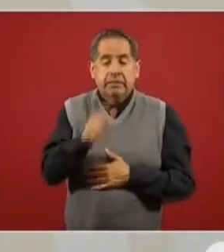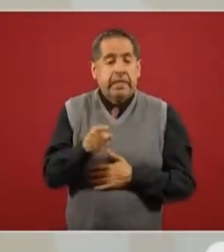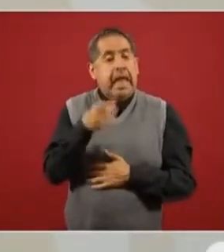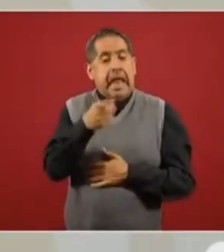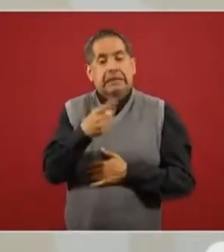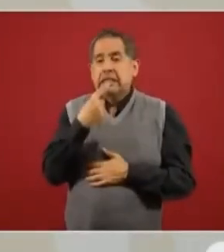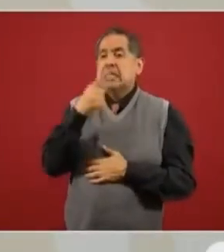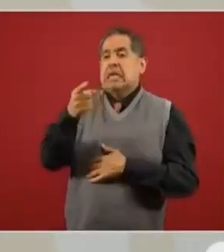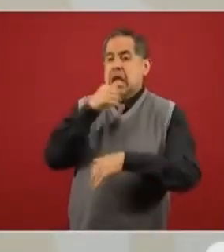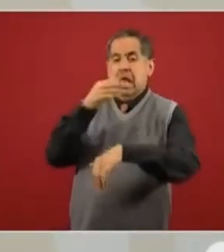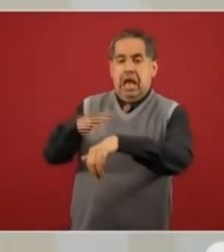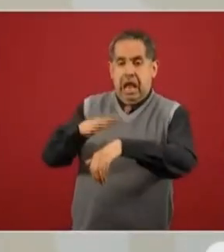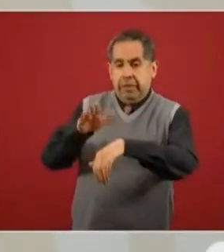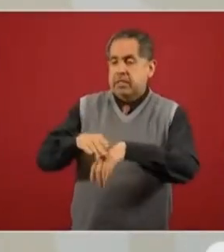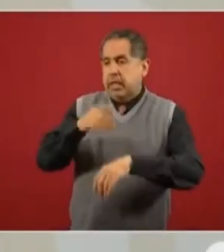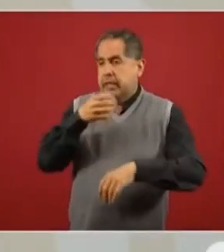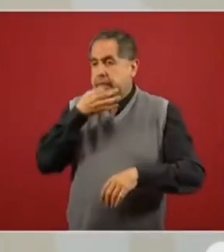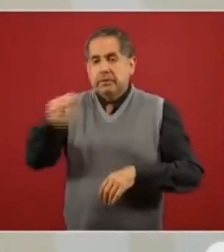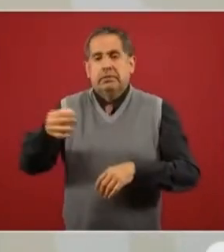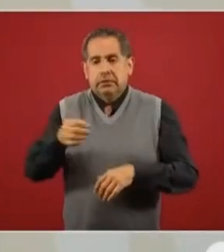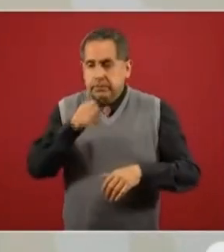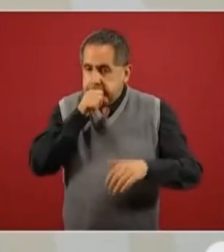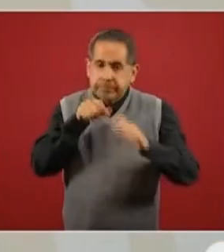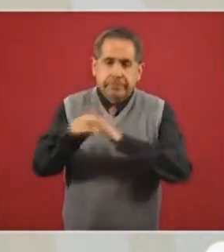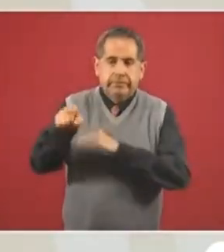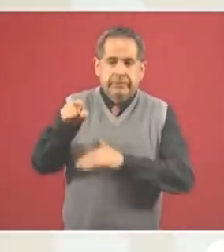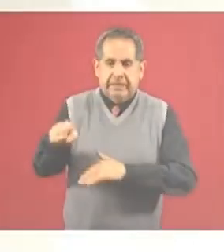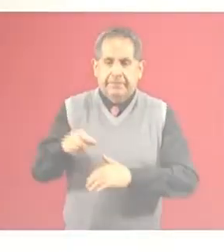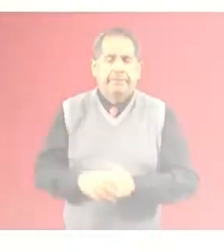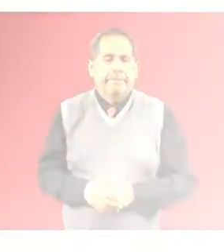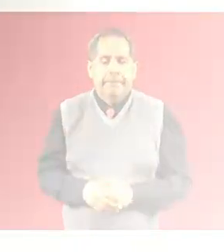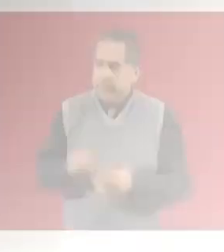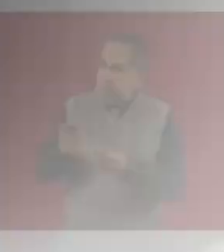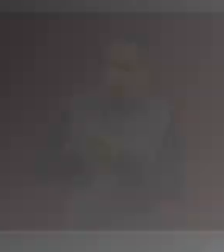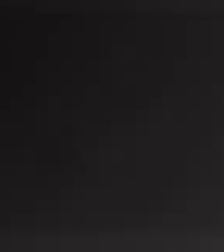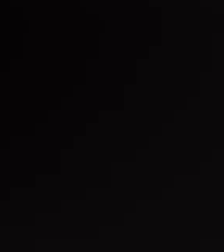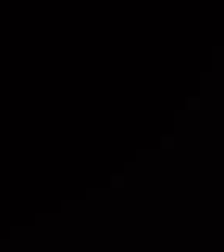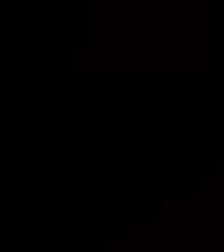esa es la vía por la que se puede denunciar. Muchas gracias, doctor. Con mucho gusto.